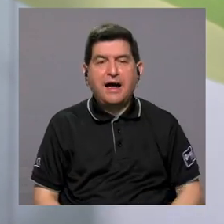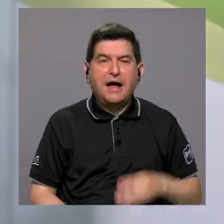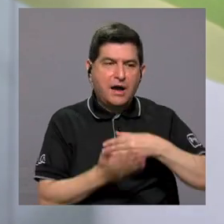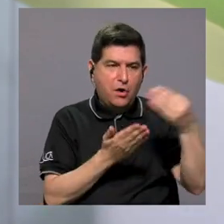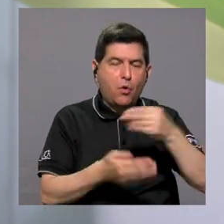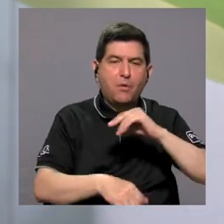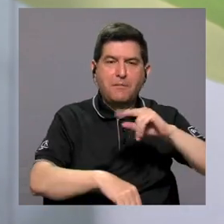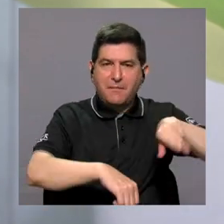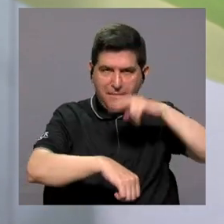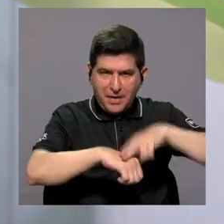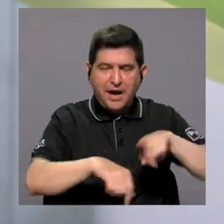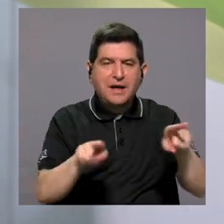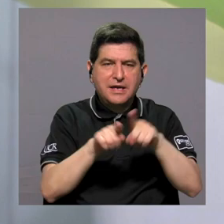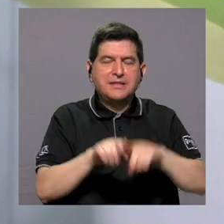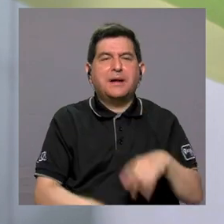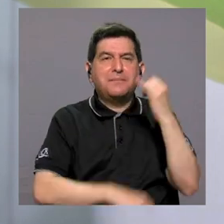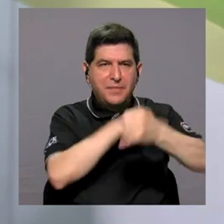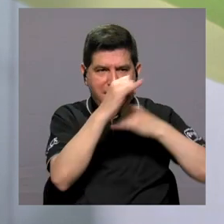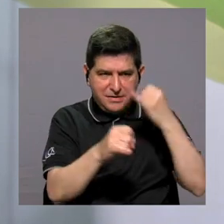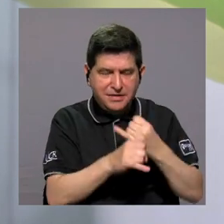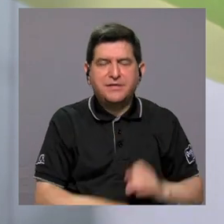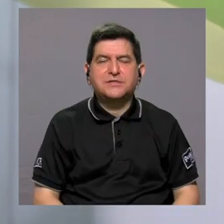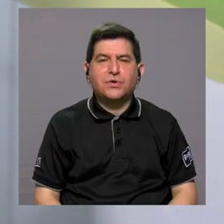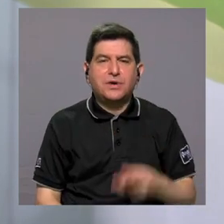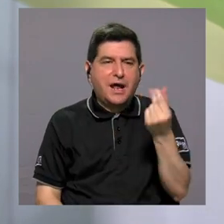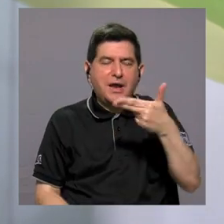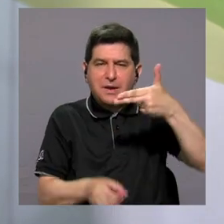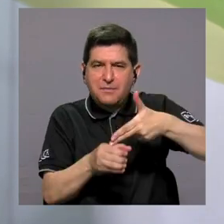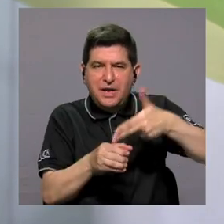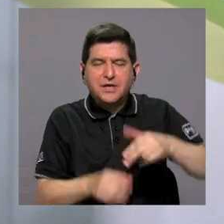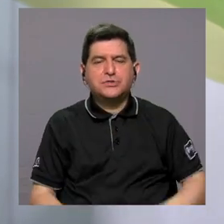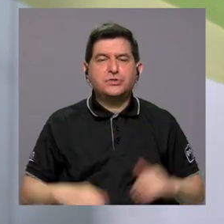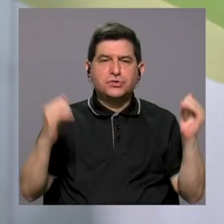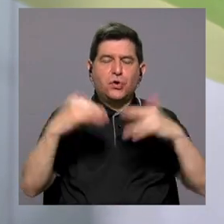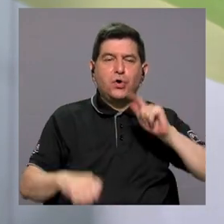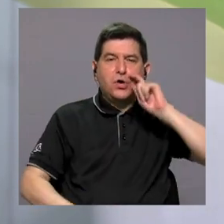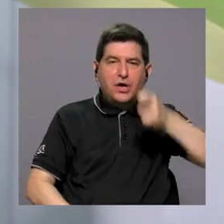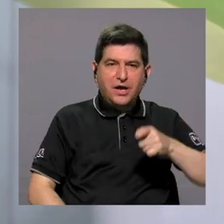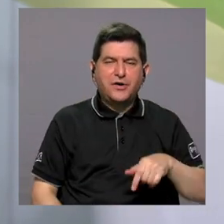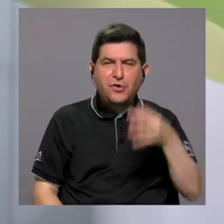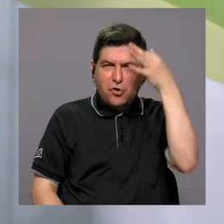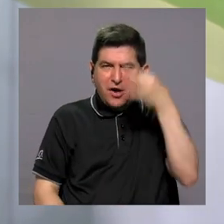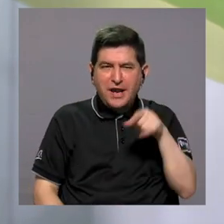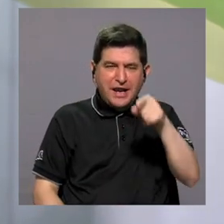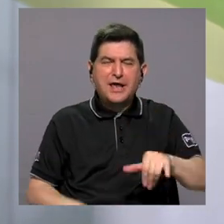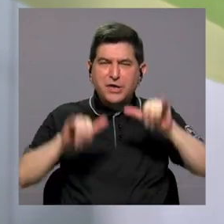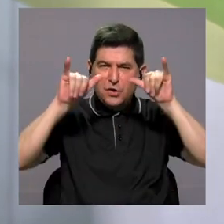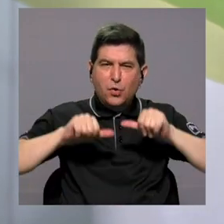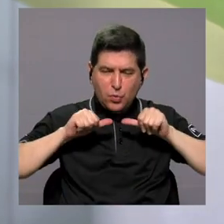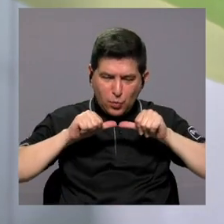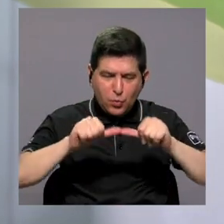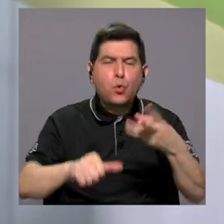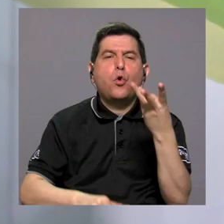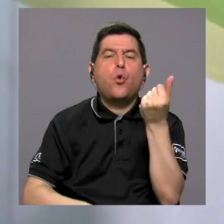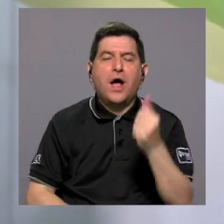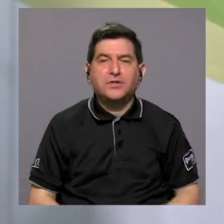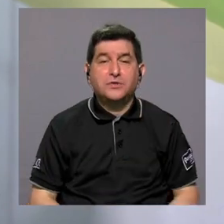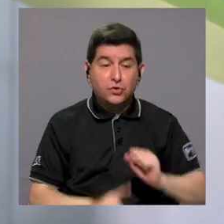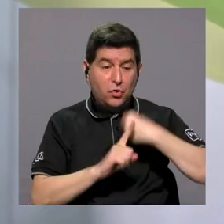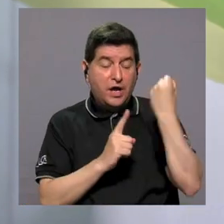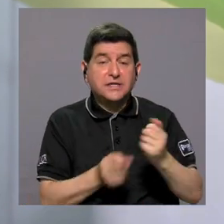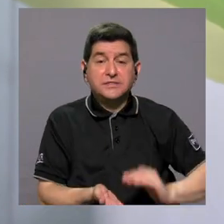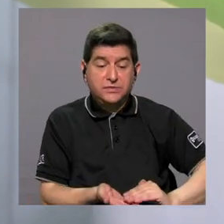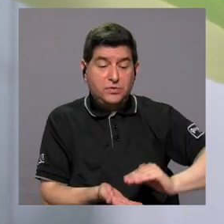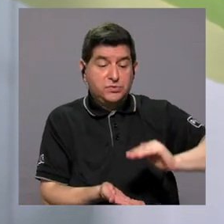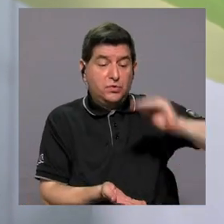como a nivel internacional precios de petróleo guerra ucrania durante cuánto tiempo se prevén que estén presentes este en esta ola inflacionaria